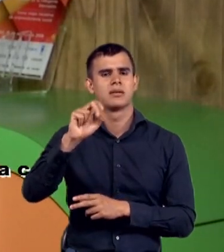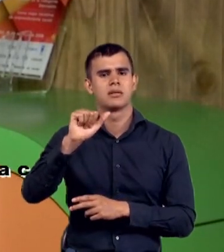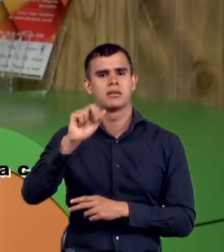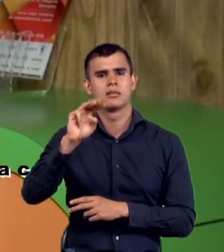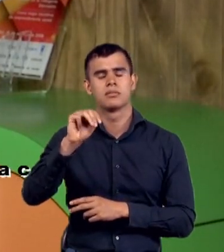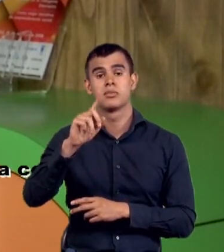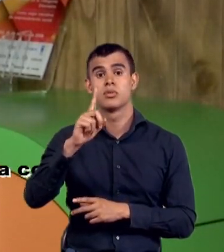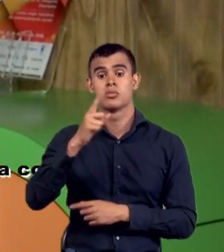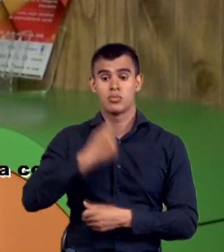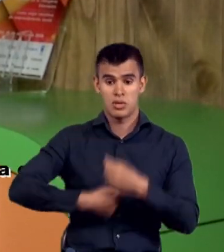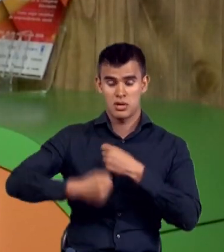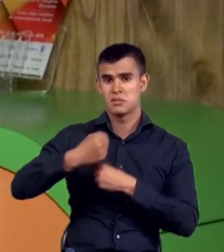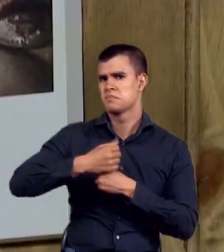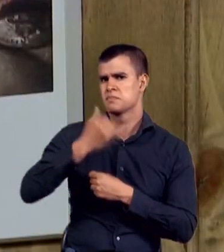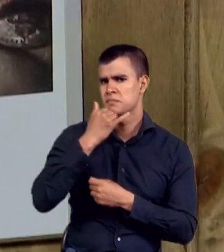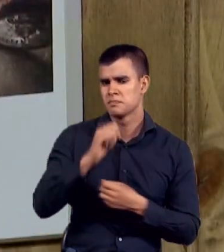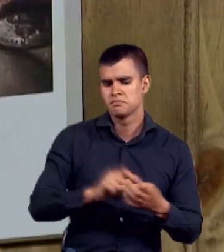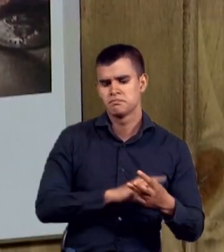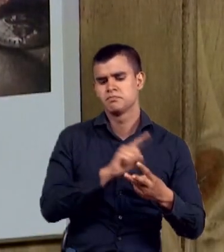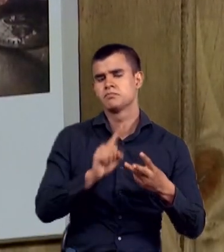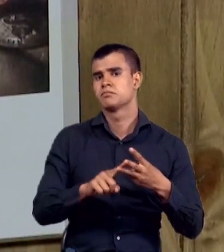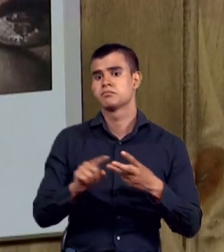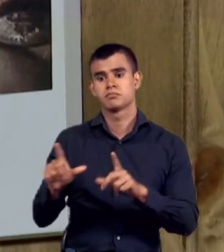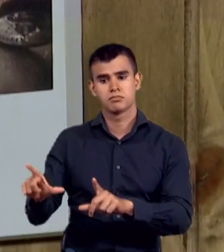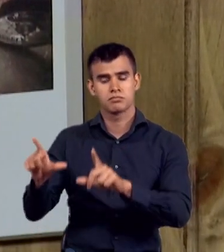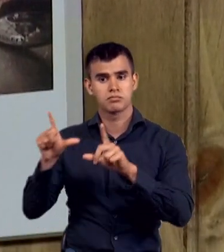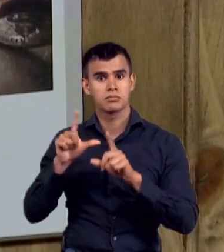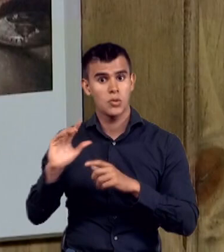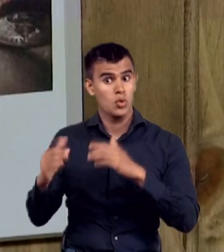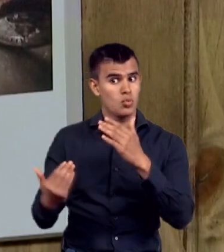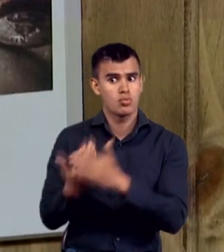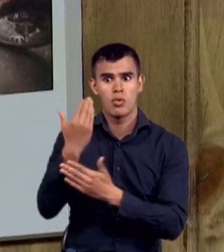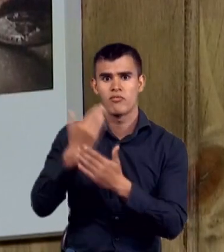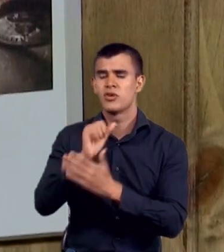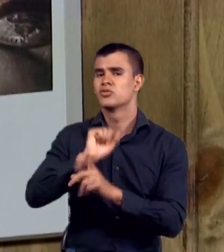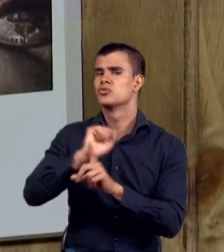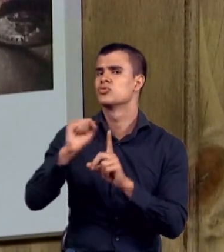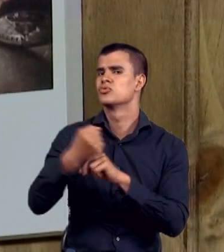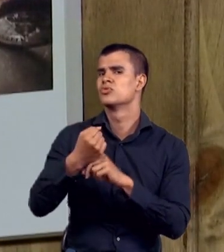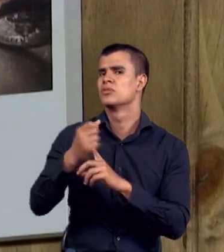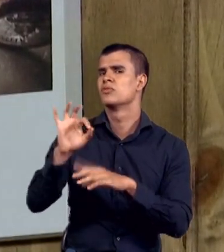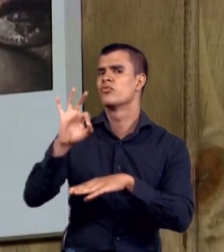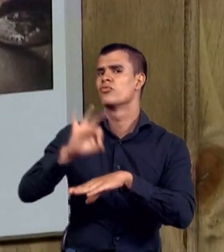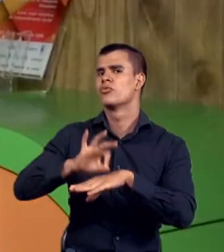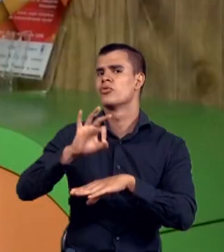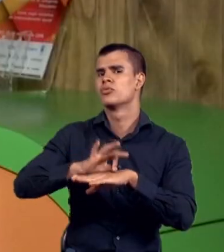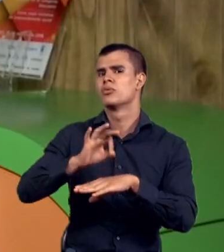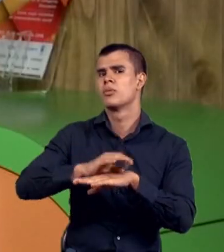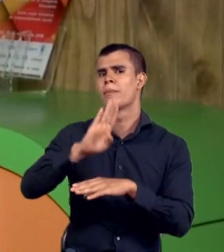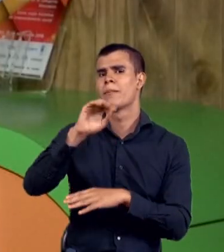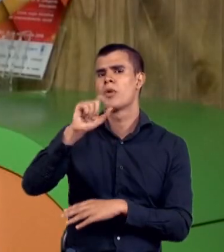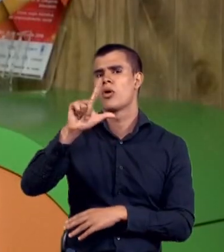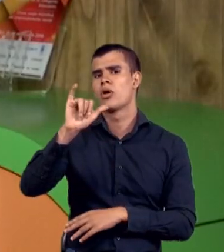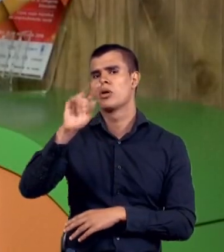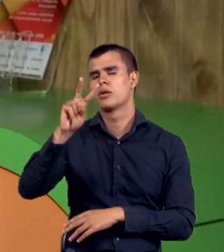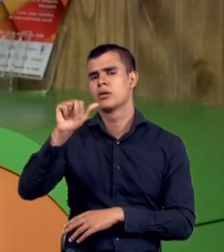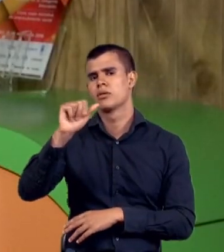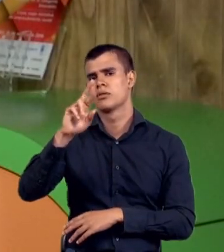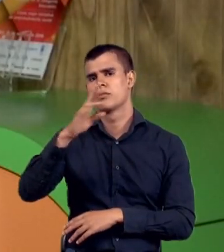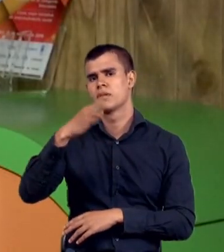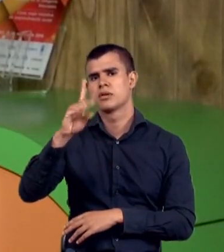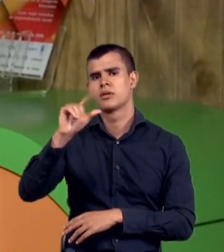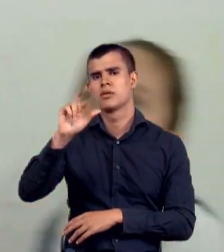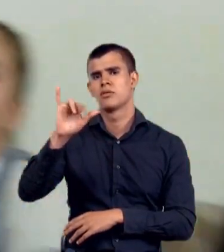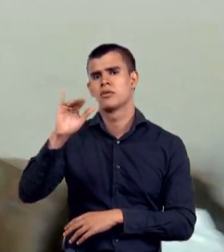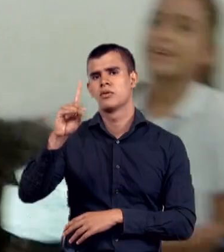para implementarla en el colegio. Y el año pasado recibimos el premio de innovación social en la categoría educación de la Fundación Bolívar